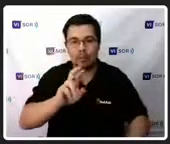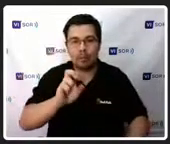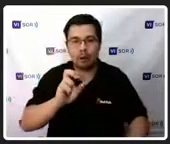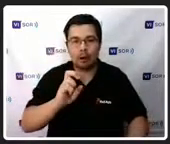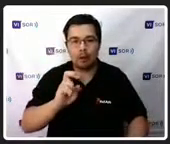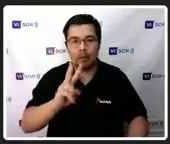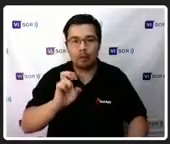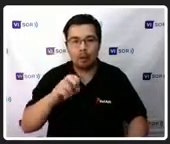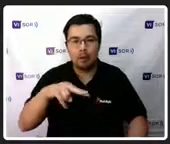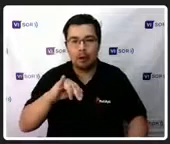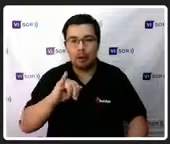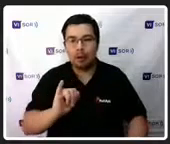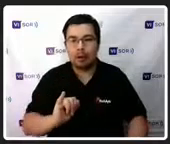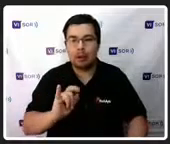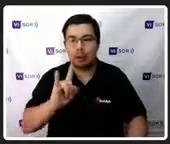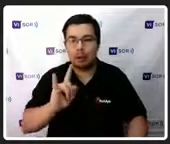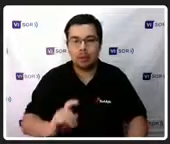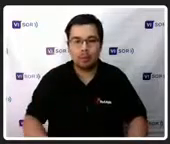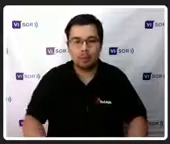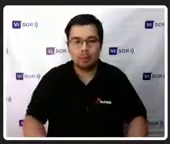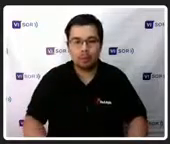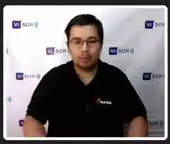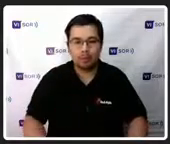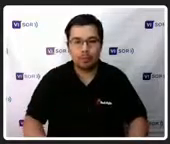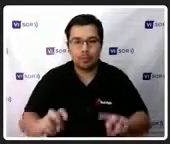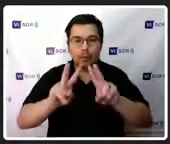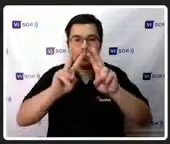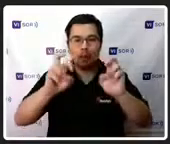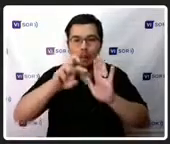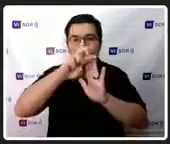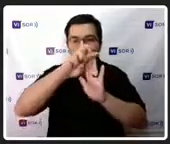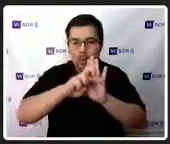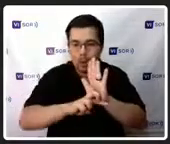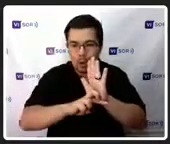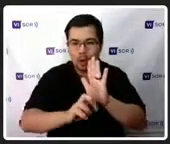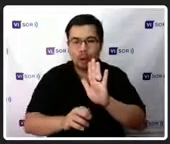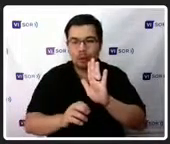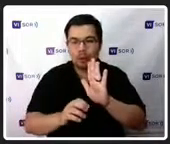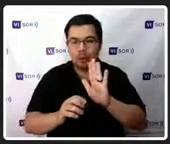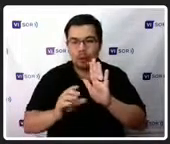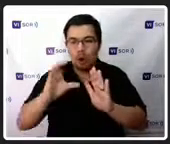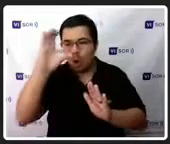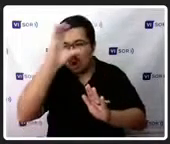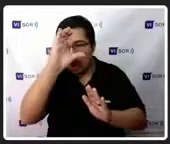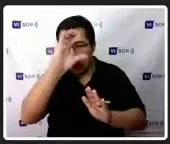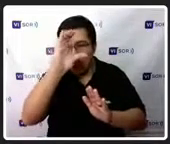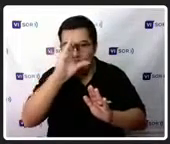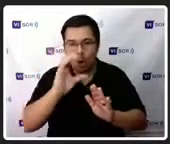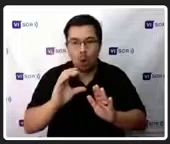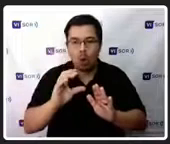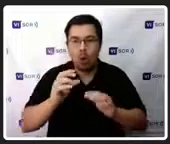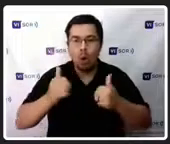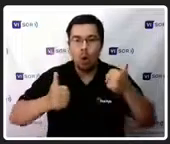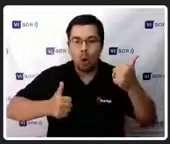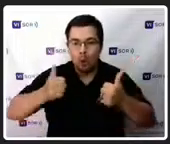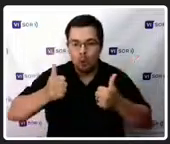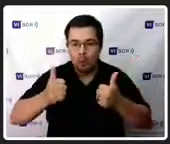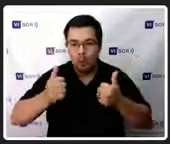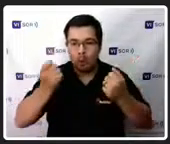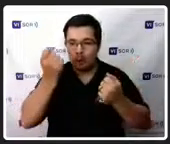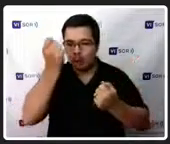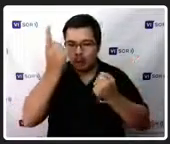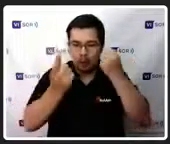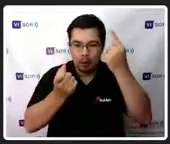cierto? Y esto busca formar en ustedes competencias que les permitan entender y manejar el negocio turístico, ya